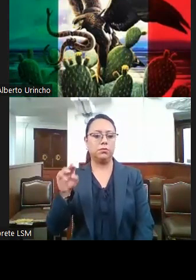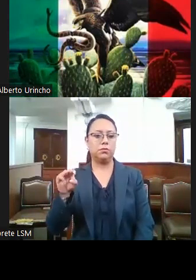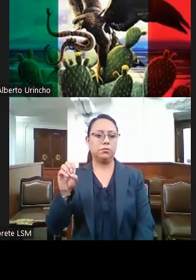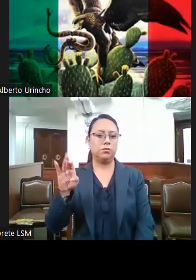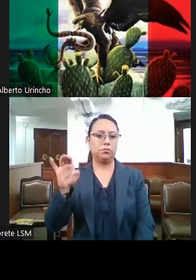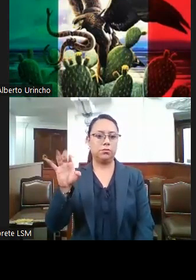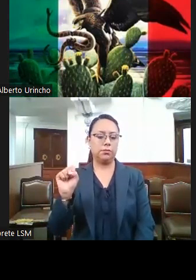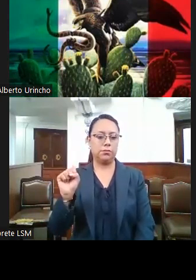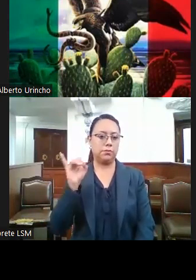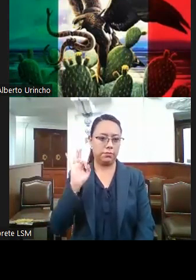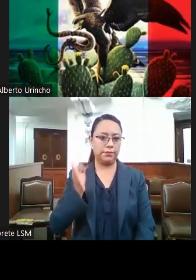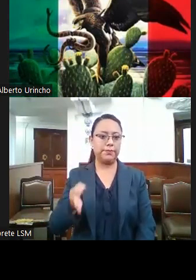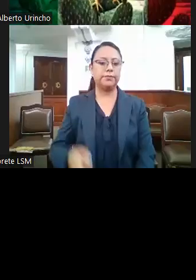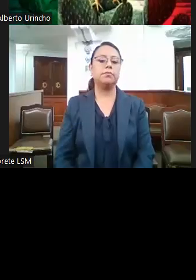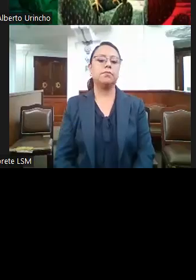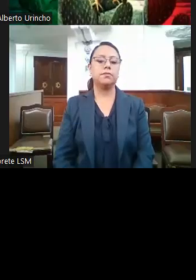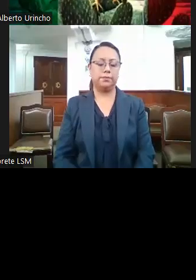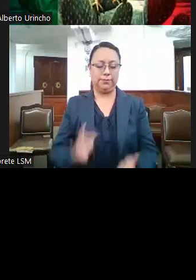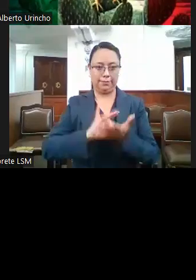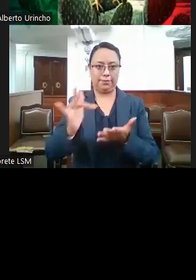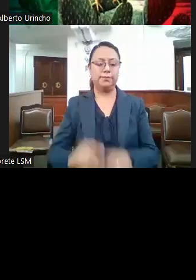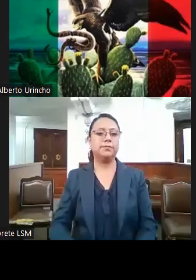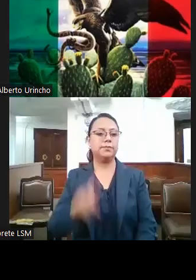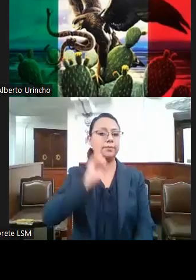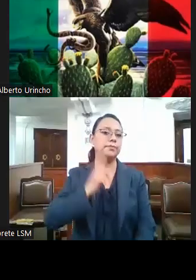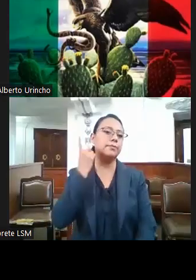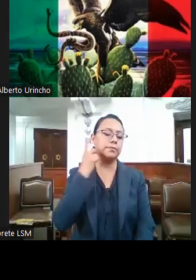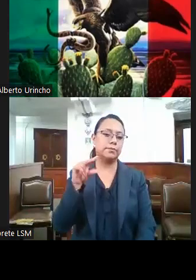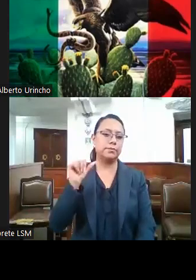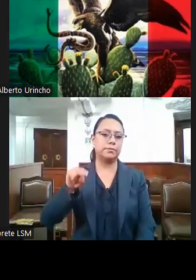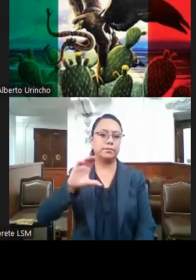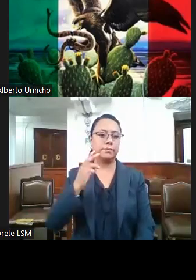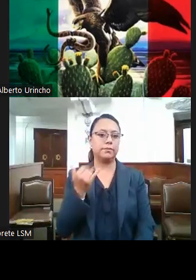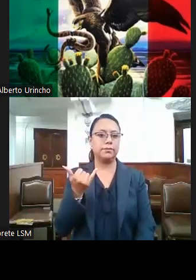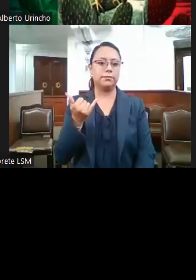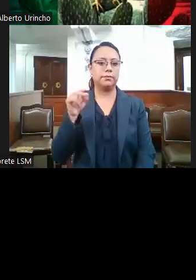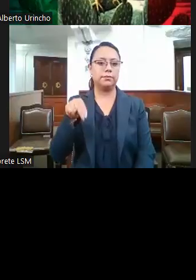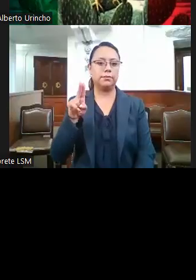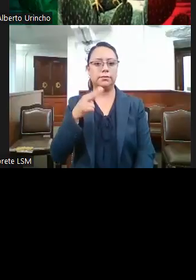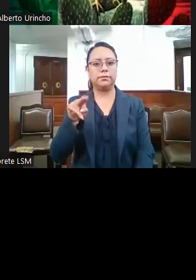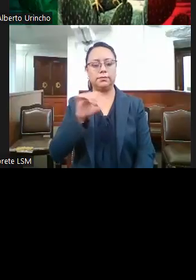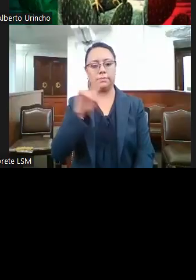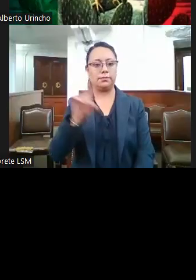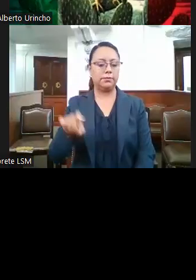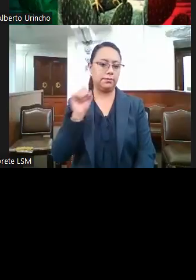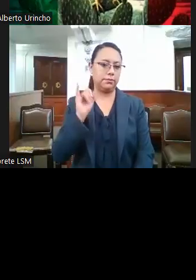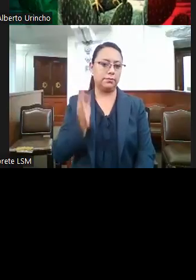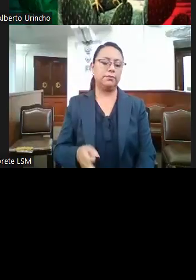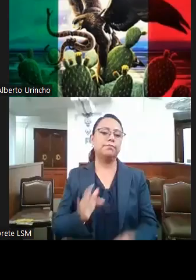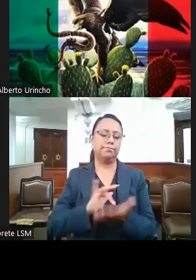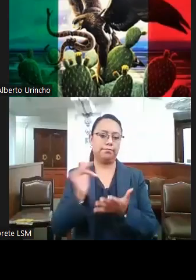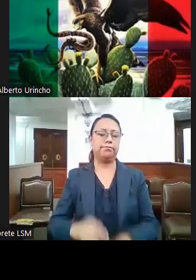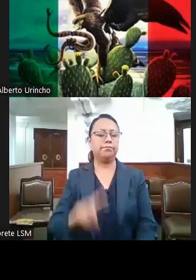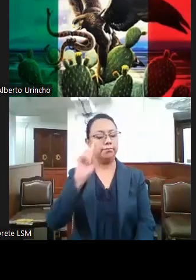Guadalupe Morales, a favor. Gracias. Diputada Nancy Marlene Núñez Reséndiz. Nancy Núñez, a favor. Gracias.